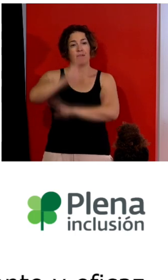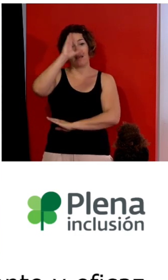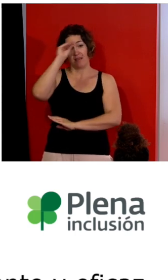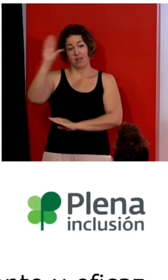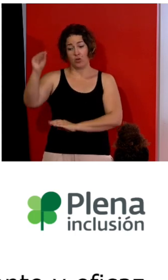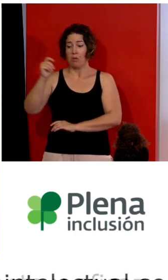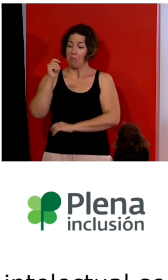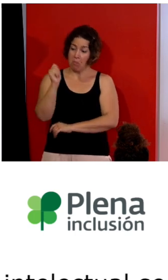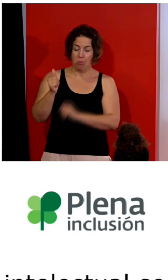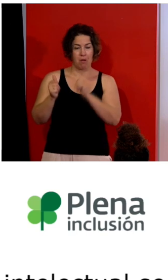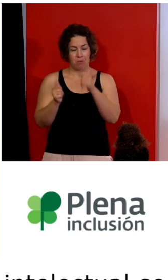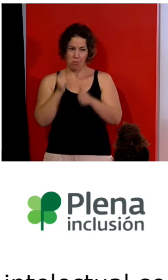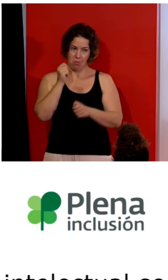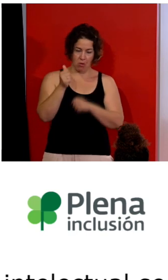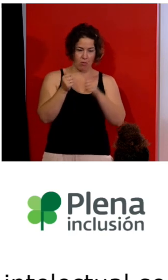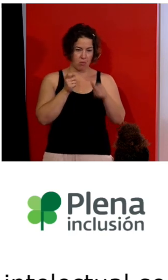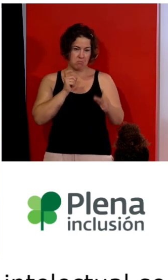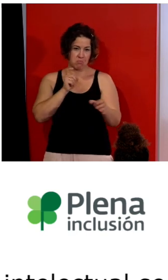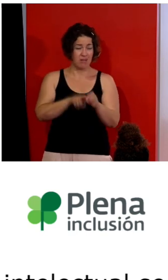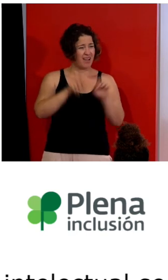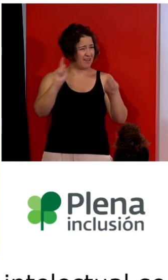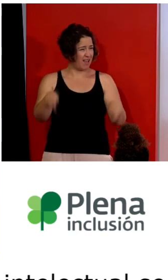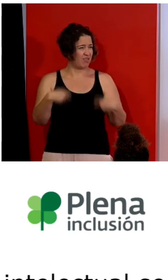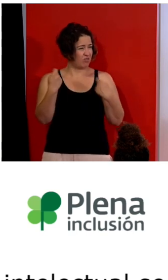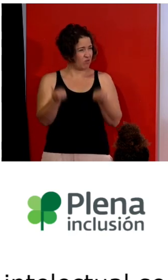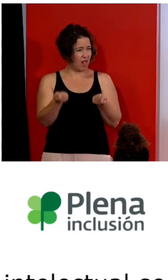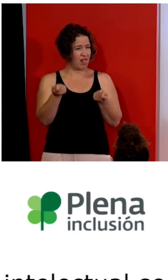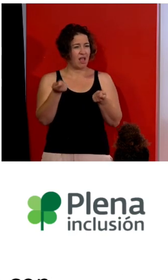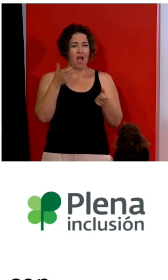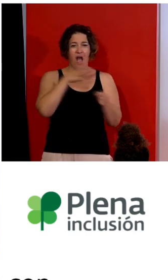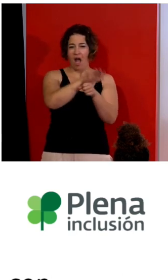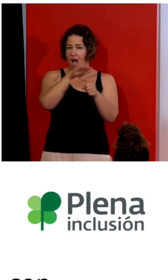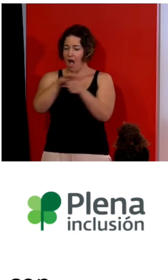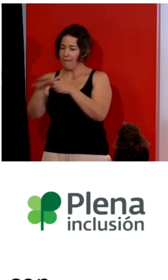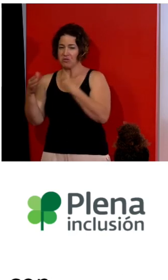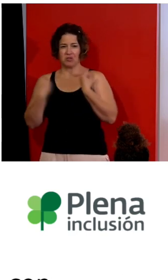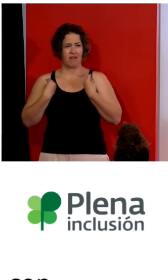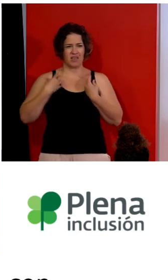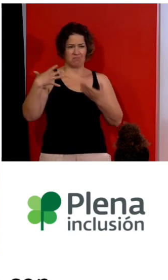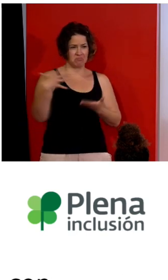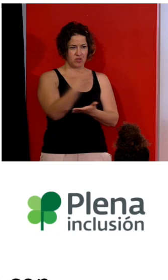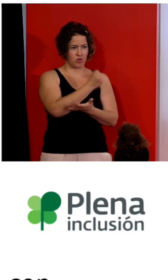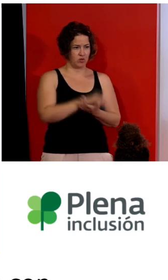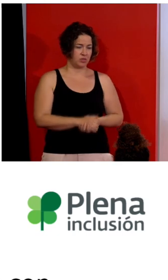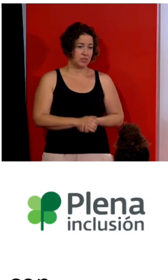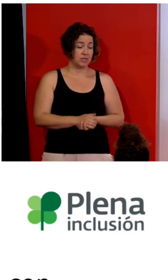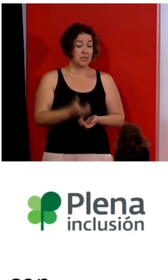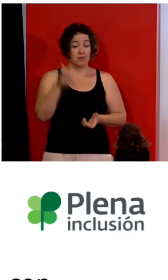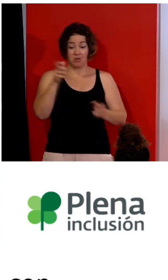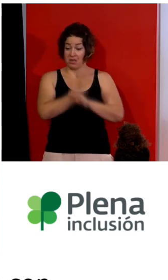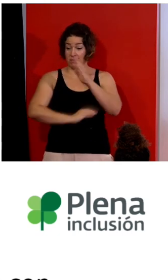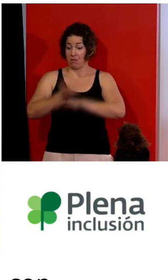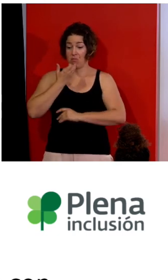incorporando progresivamente y con naturalidad a todos los ámbitos de la vida. Y están presentes en la